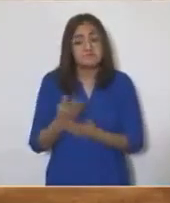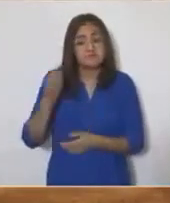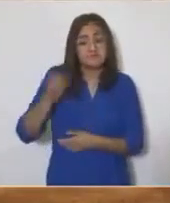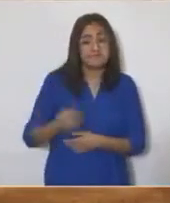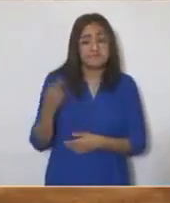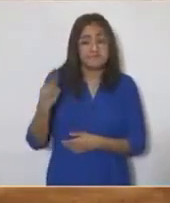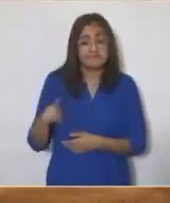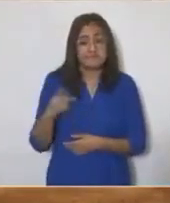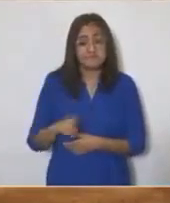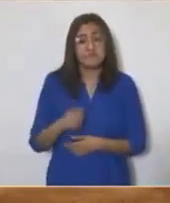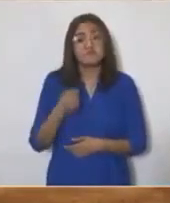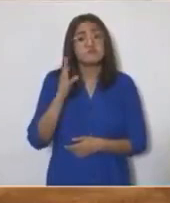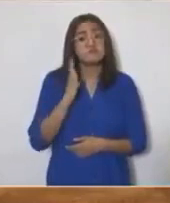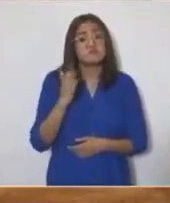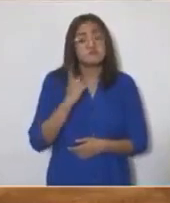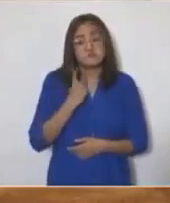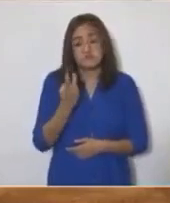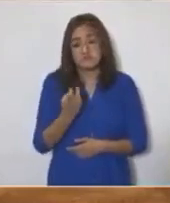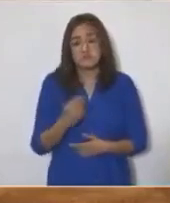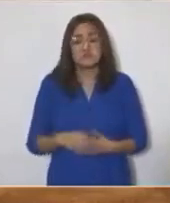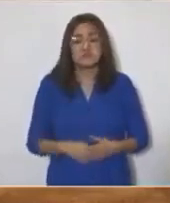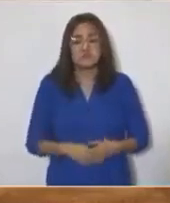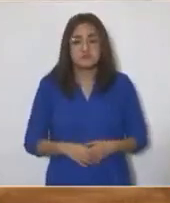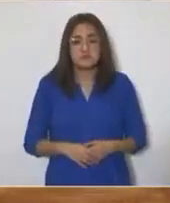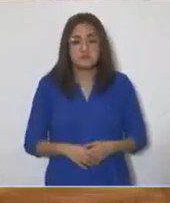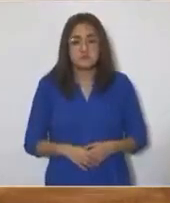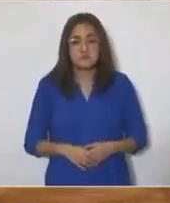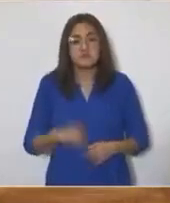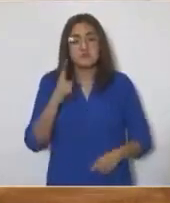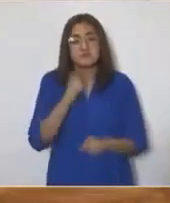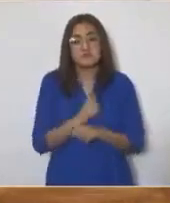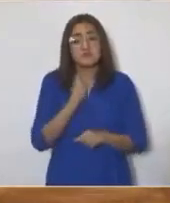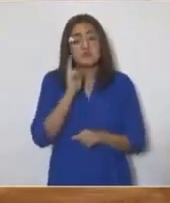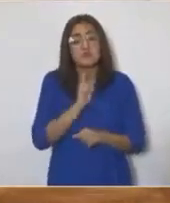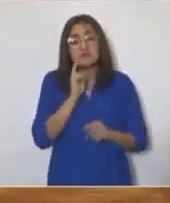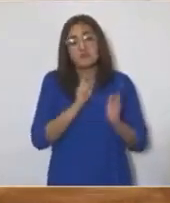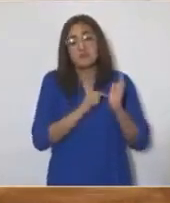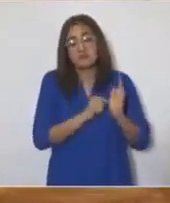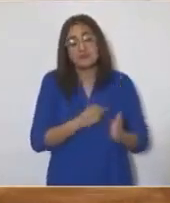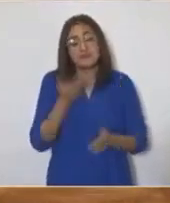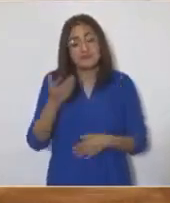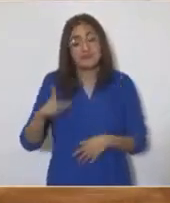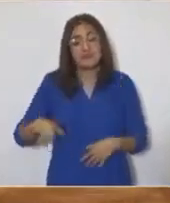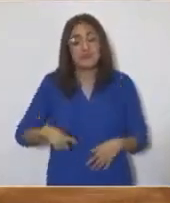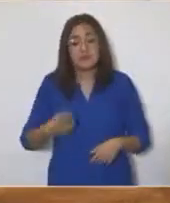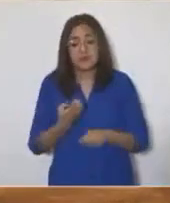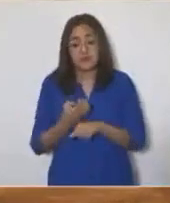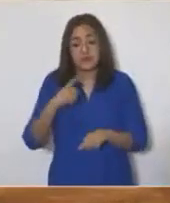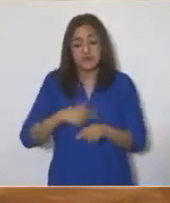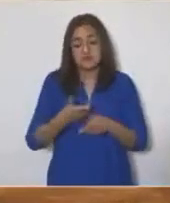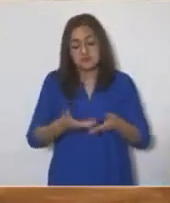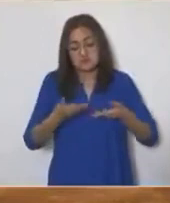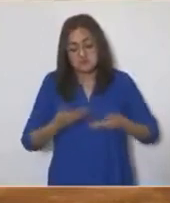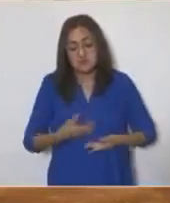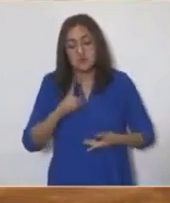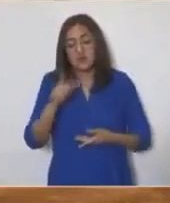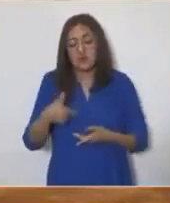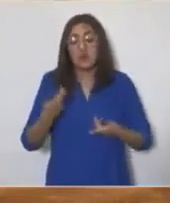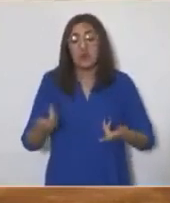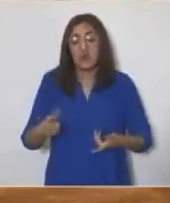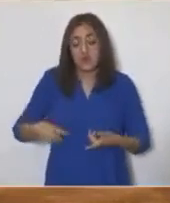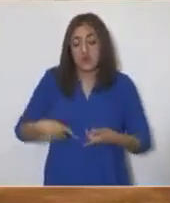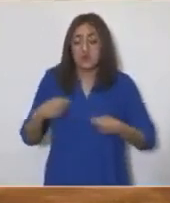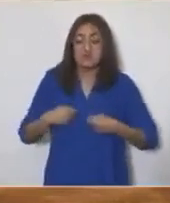autorización en el congreso pasan primero para que el gobierno del Estado la reciba y el